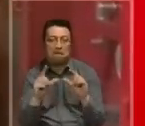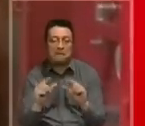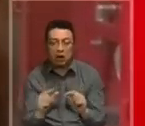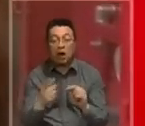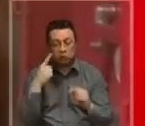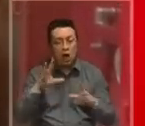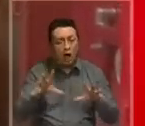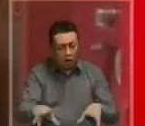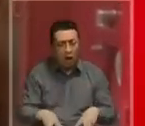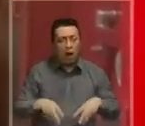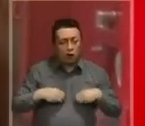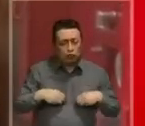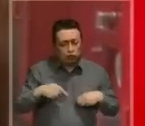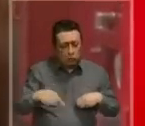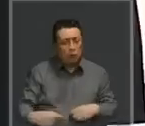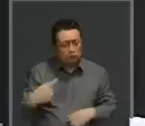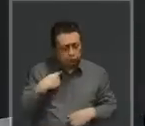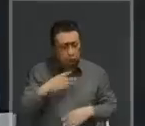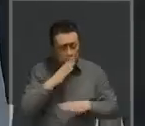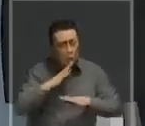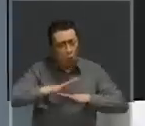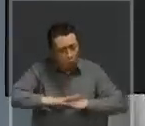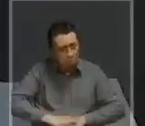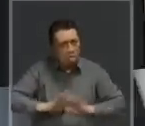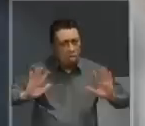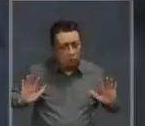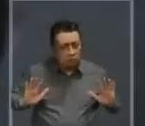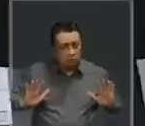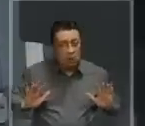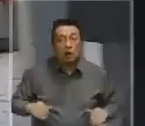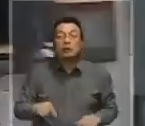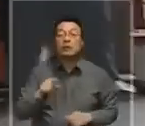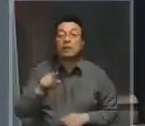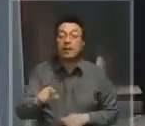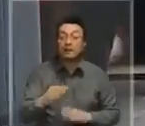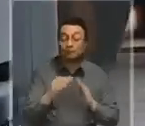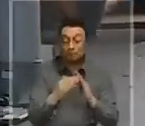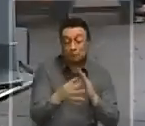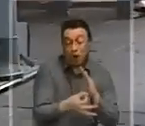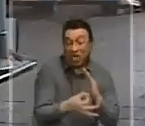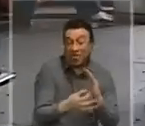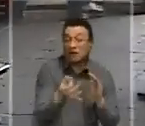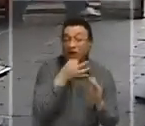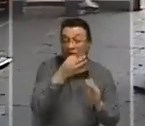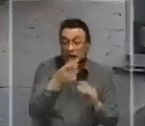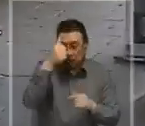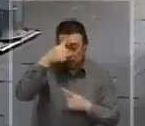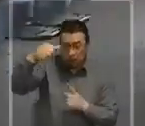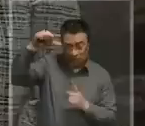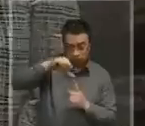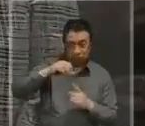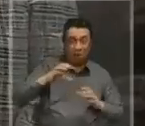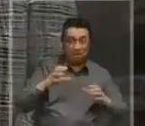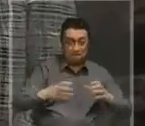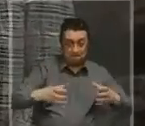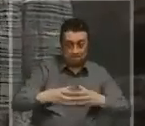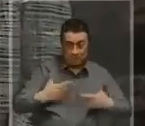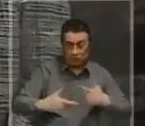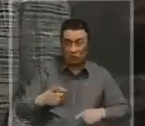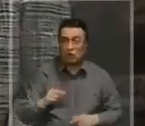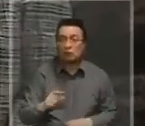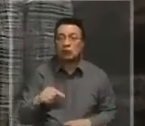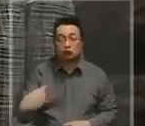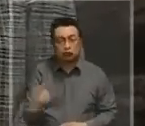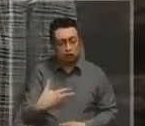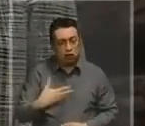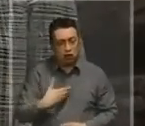es que asumamos ese momento con humildad. La moneda en todo caso descartó que se trate de un castigo a uno de sus partidos. Es que nuestro